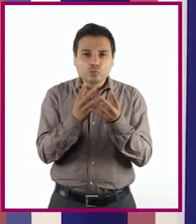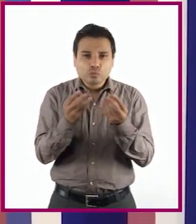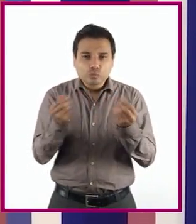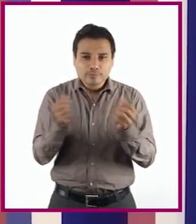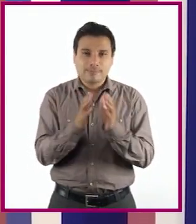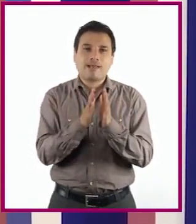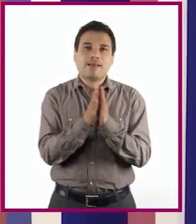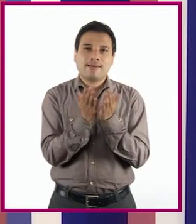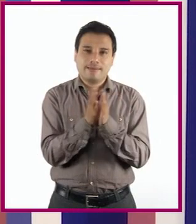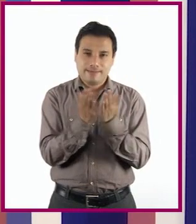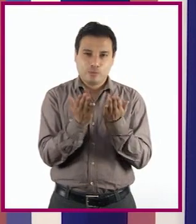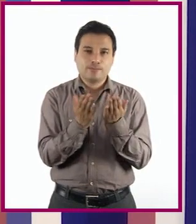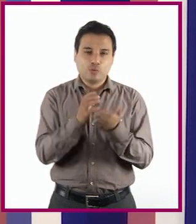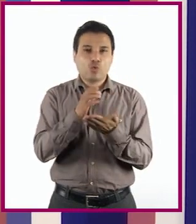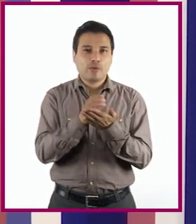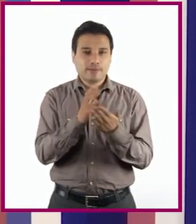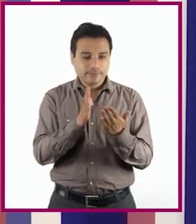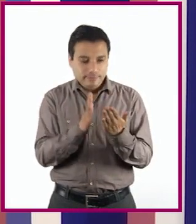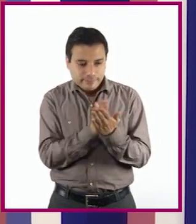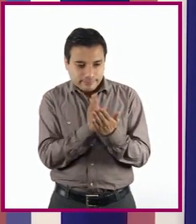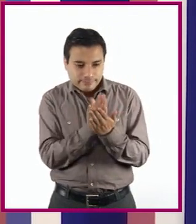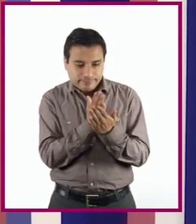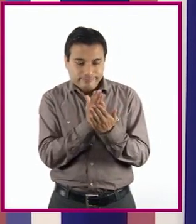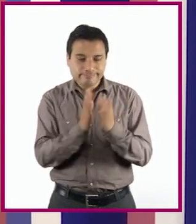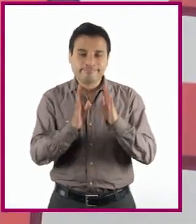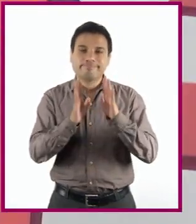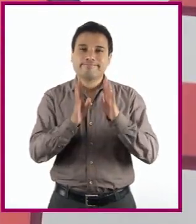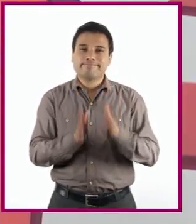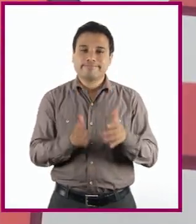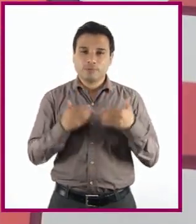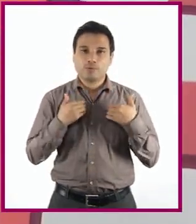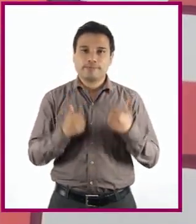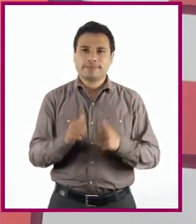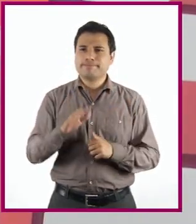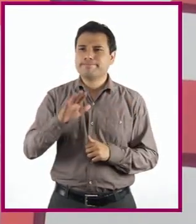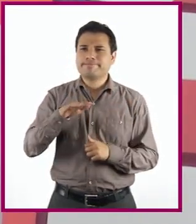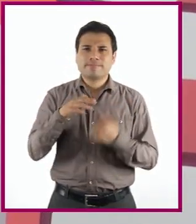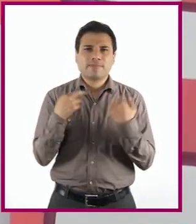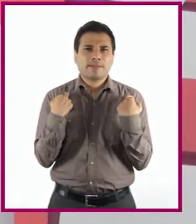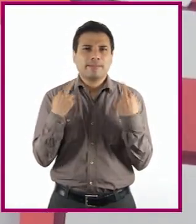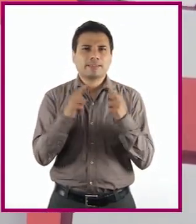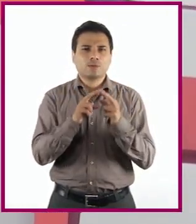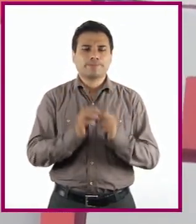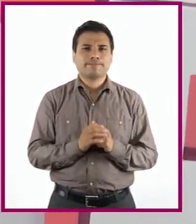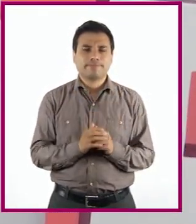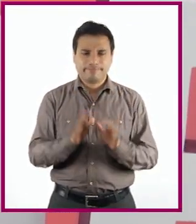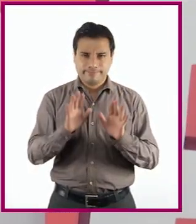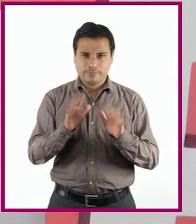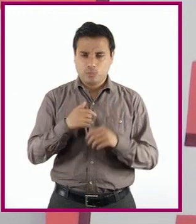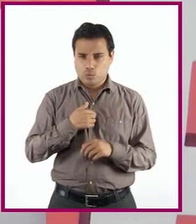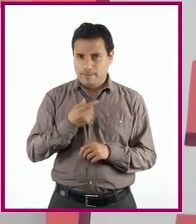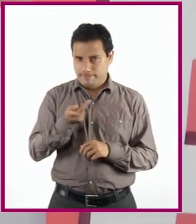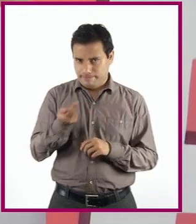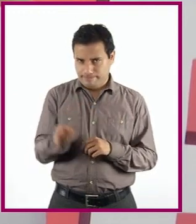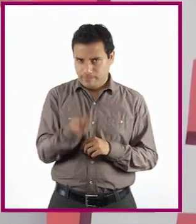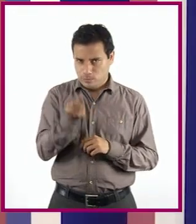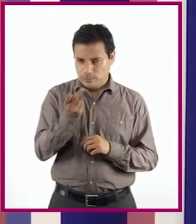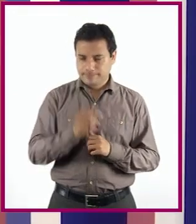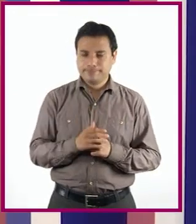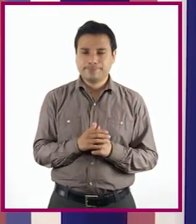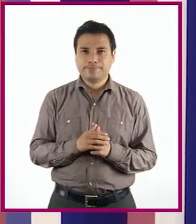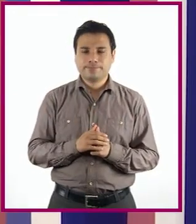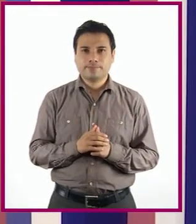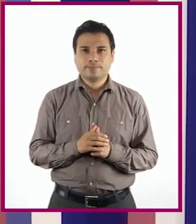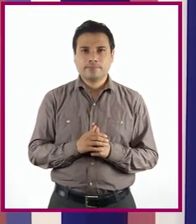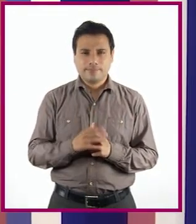libro de texto y revisar sus apuntes. Profesora, antes de continuar me gustaría preguntarle algo.